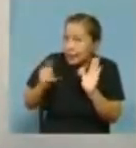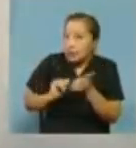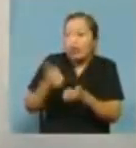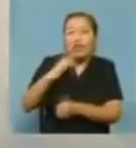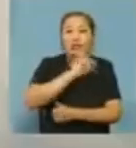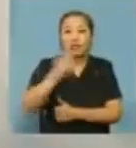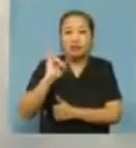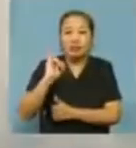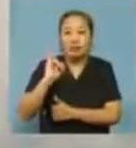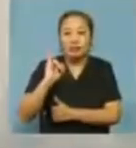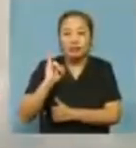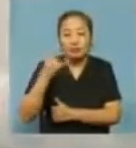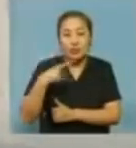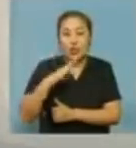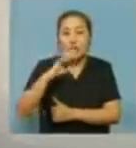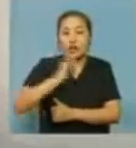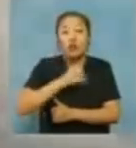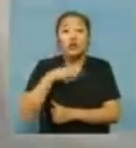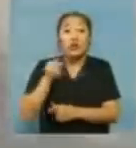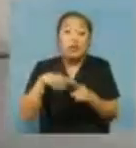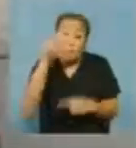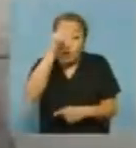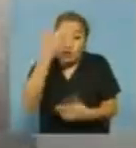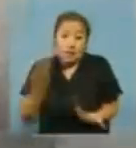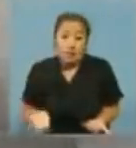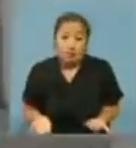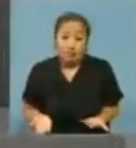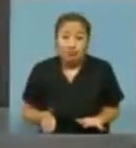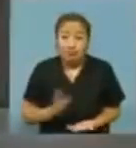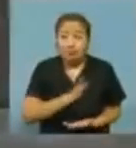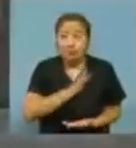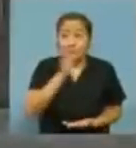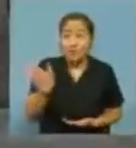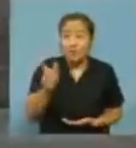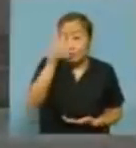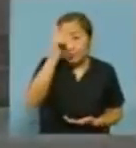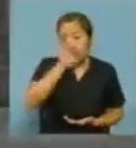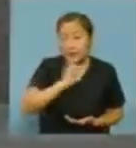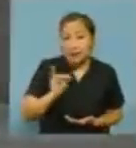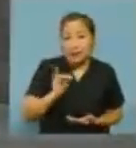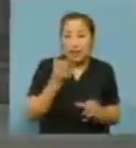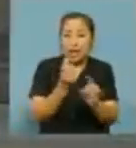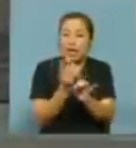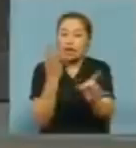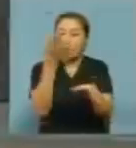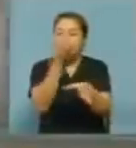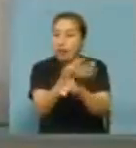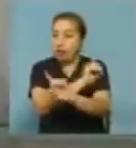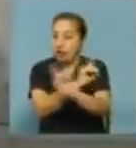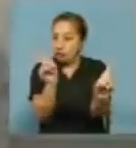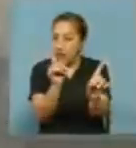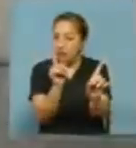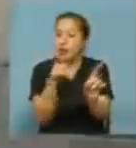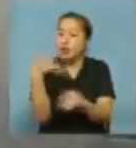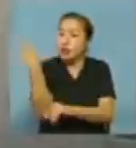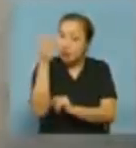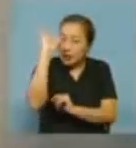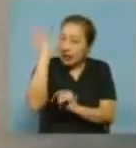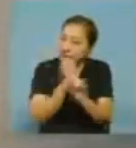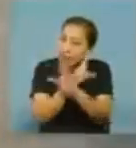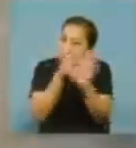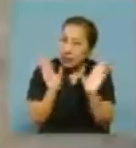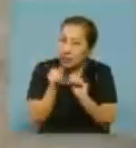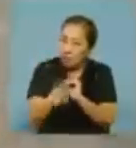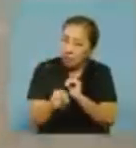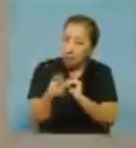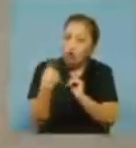una denuncia. Una denuncia en sede policial, básicamente, no una denuncia a nivel educativo. Eso es muy importante que quede claro,